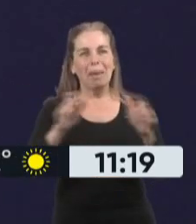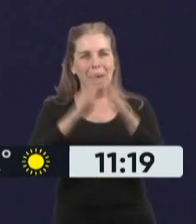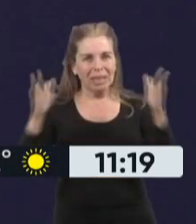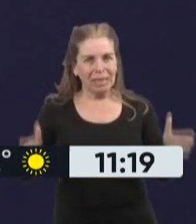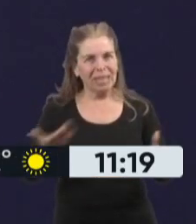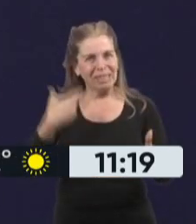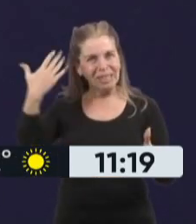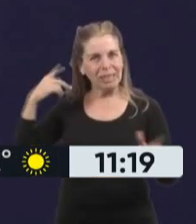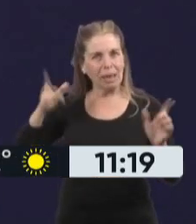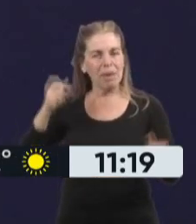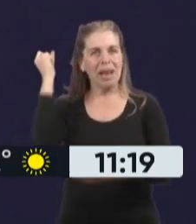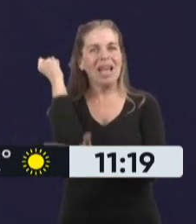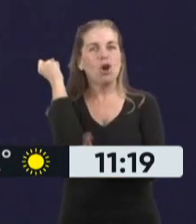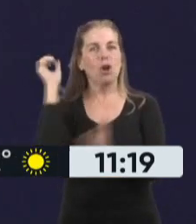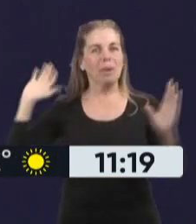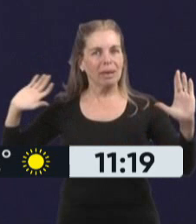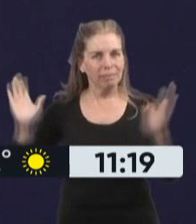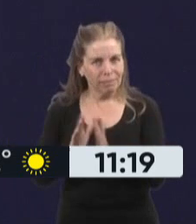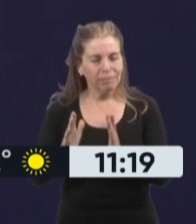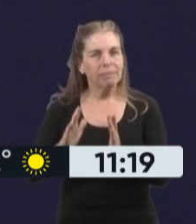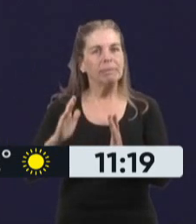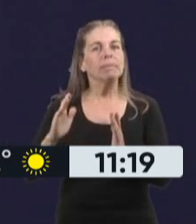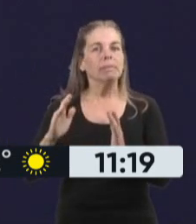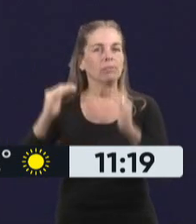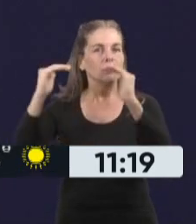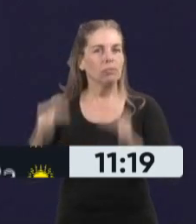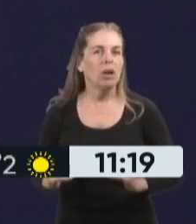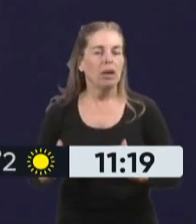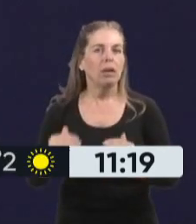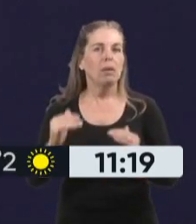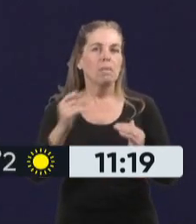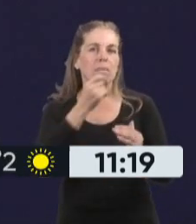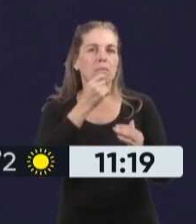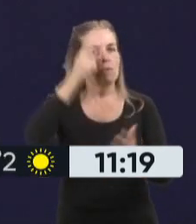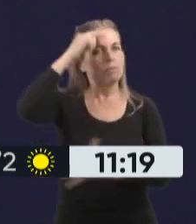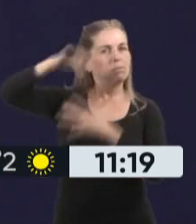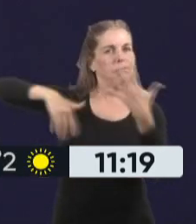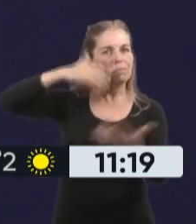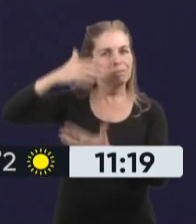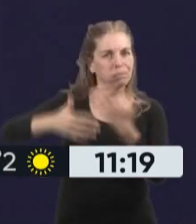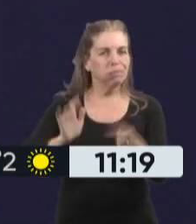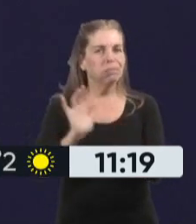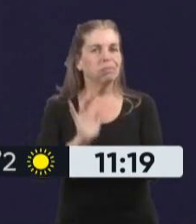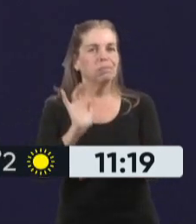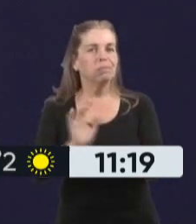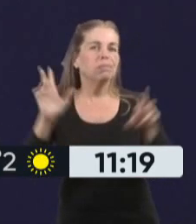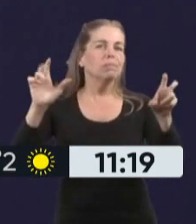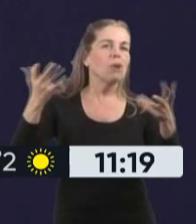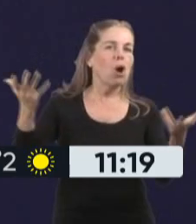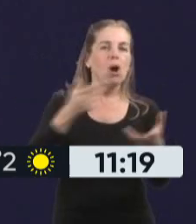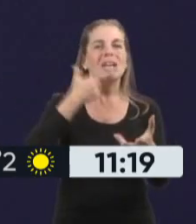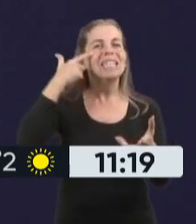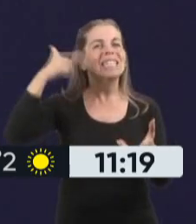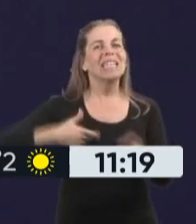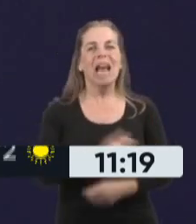también cayó, también se derrumbó y también tuviste un gran desorden sin, entre comillas, ajuste